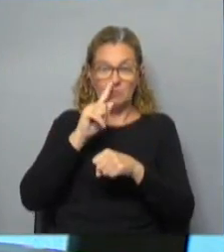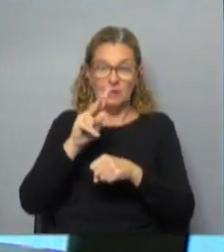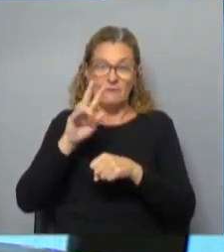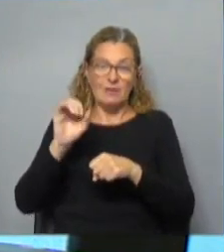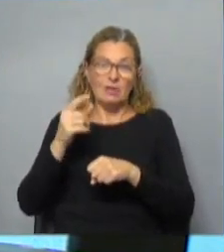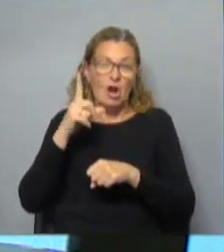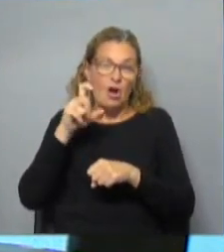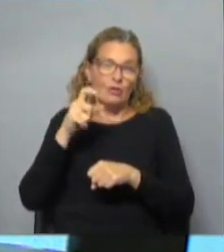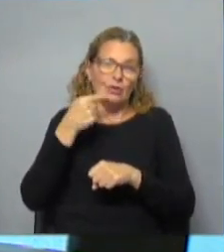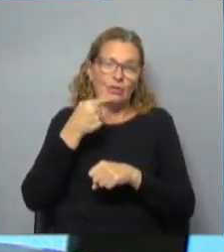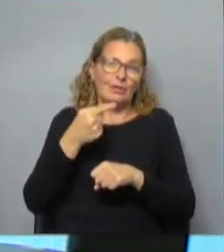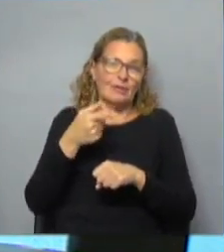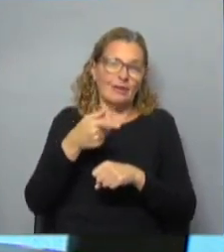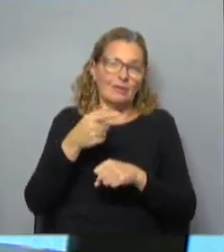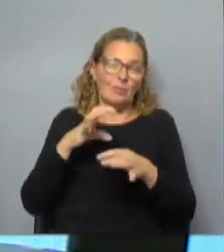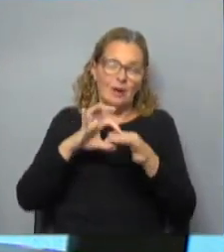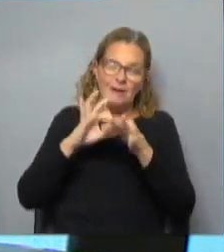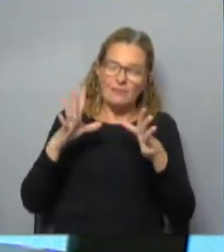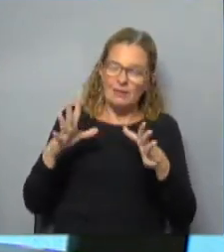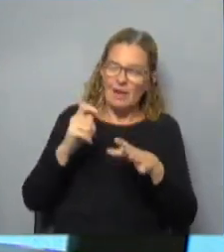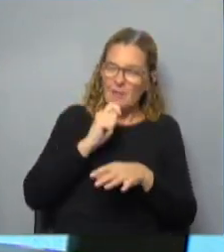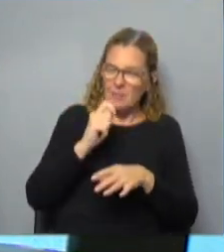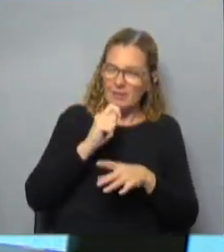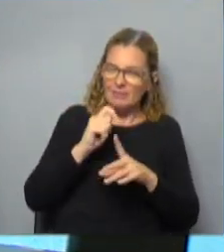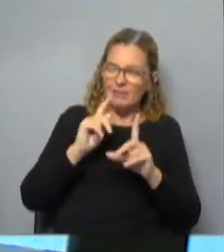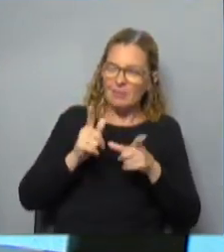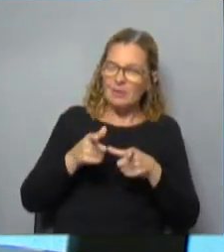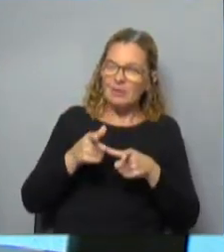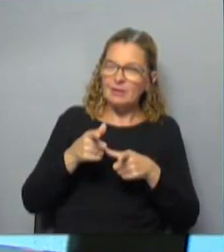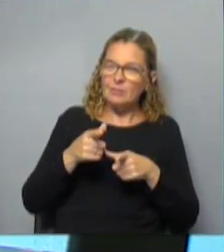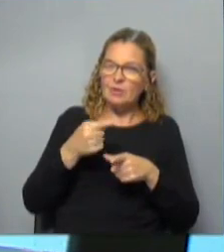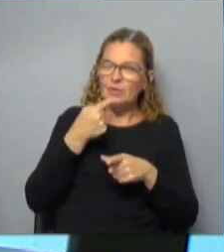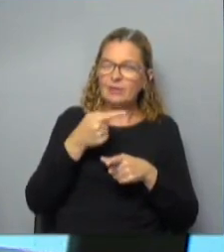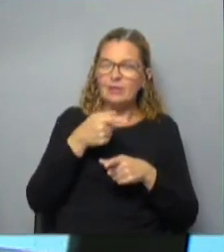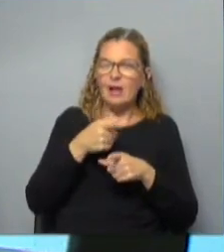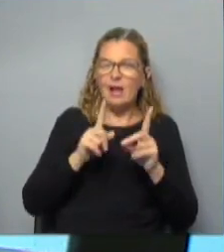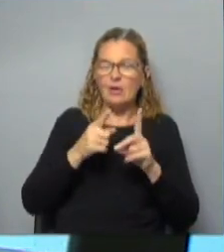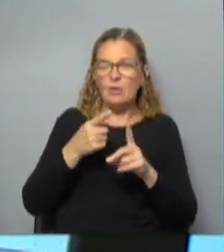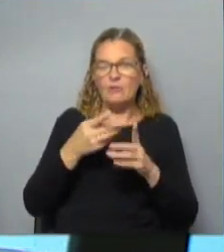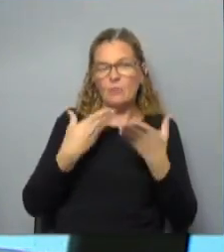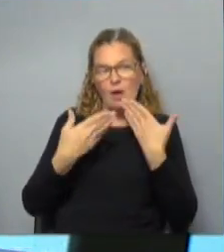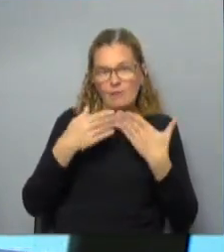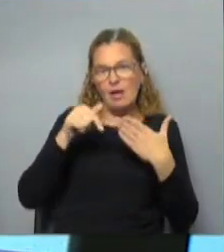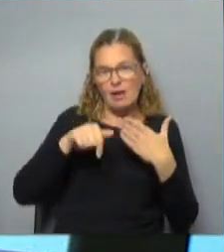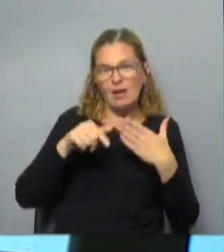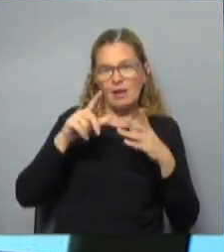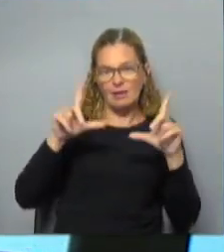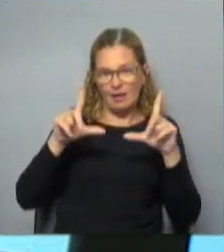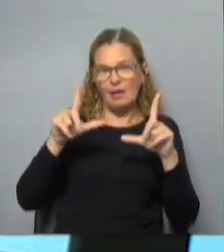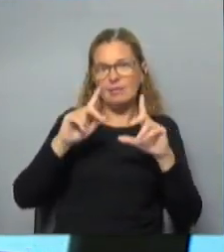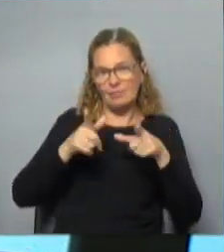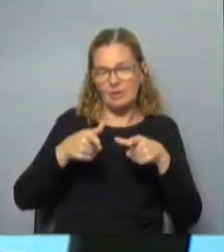dicen que puede cortar la libertad de prensa por otro lado destaca en el episodio que fue muy comentado y aquí en el canal también